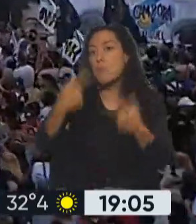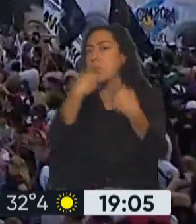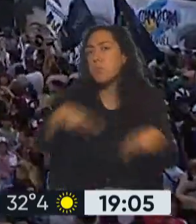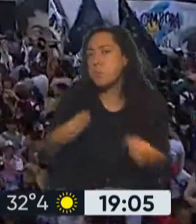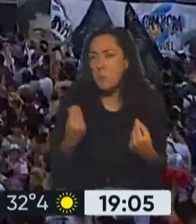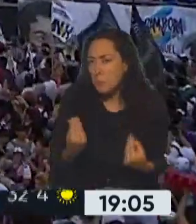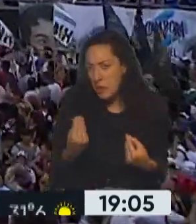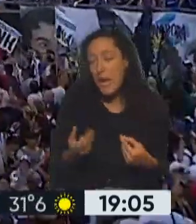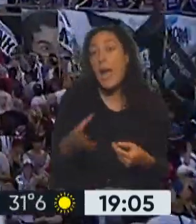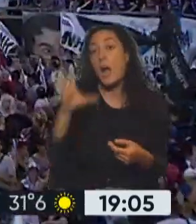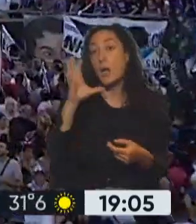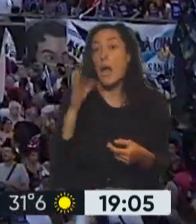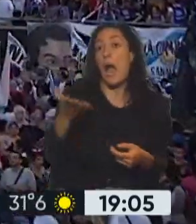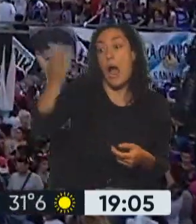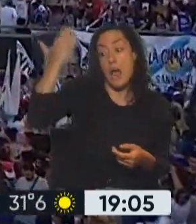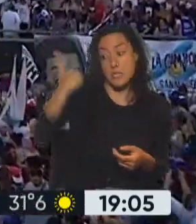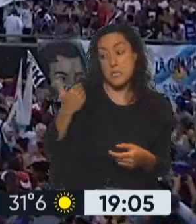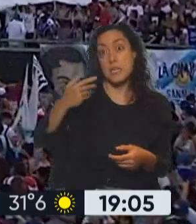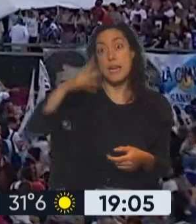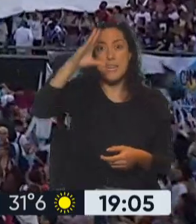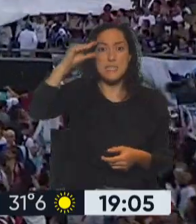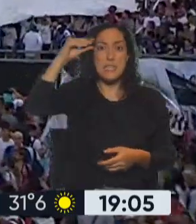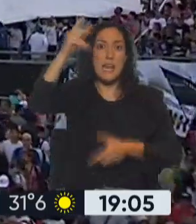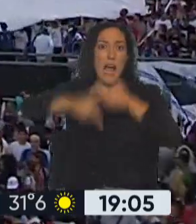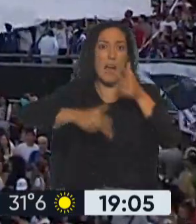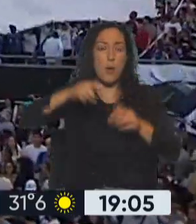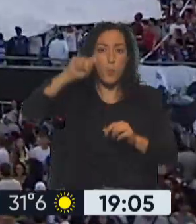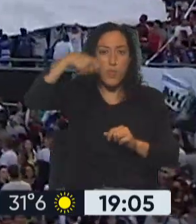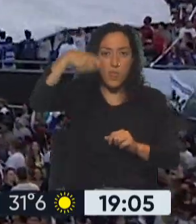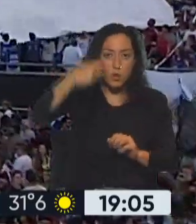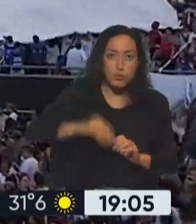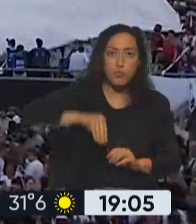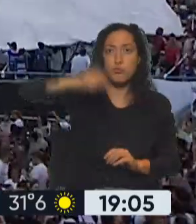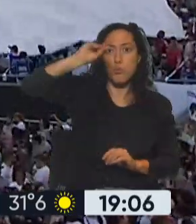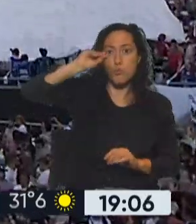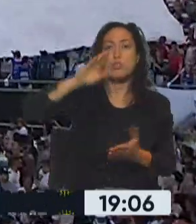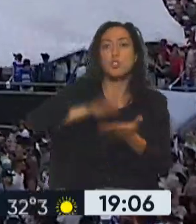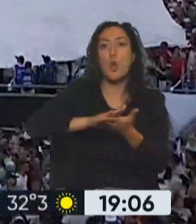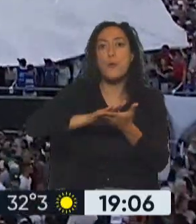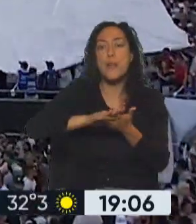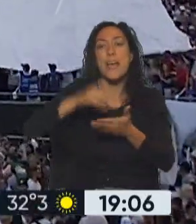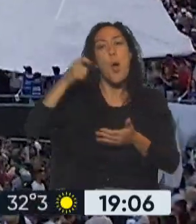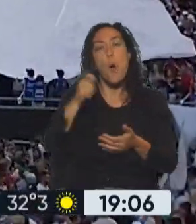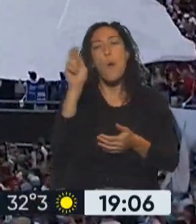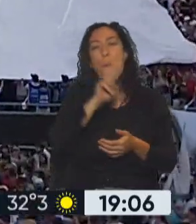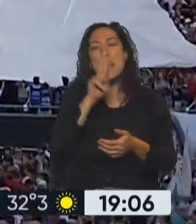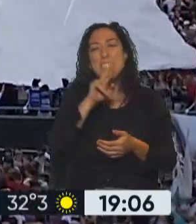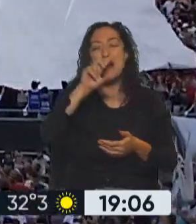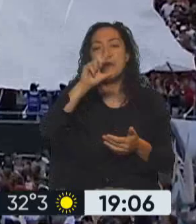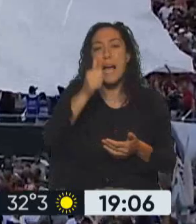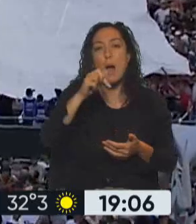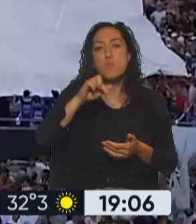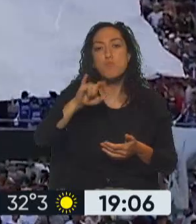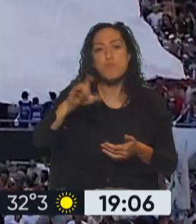que ayer Cristina Kirchner publicó un video en donde apunta nuevamente a la investigación de la jueza Capuchetti y a los puntos débiles,